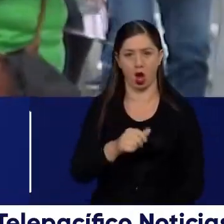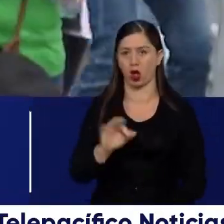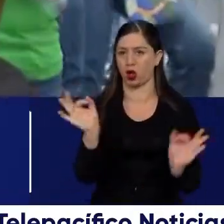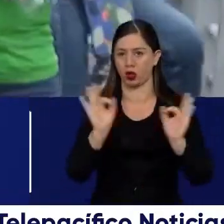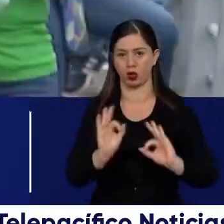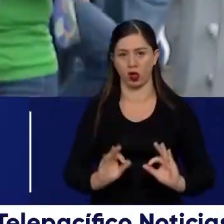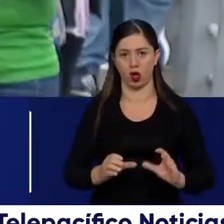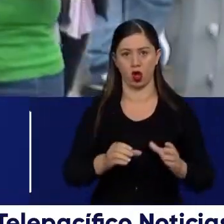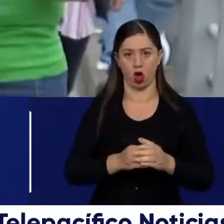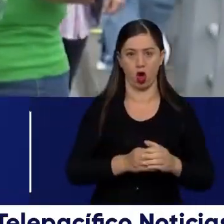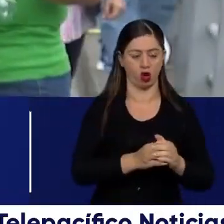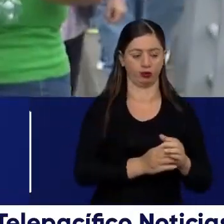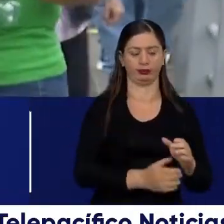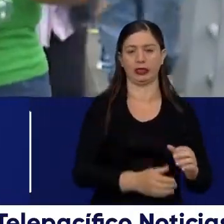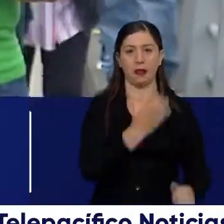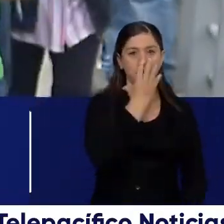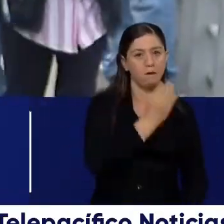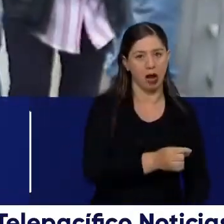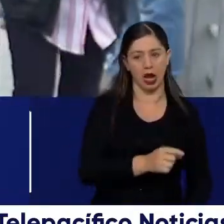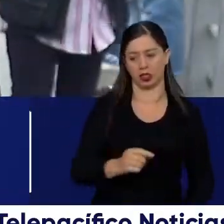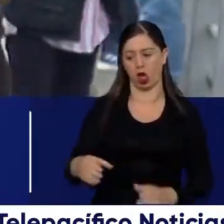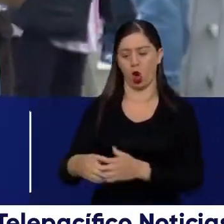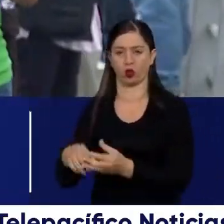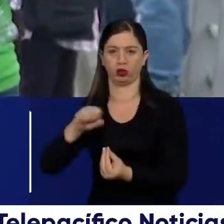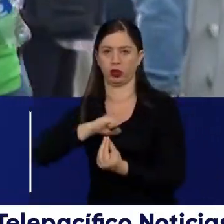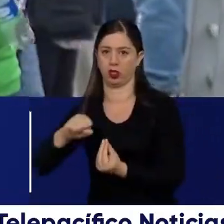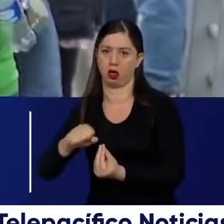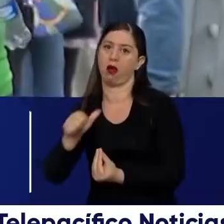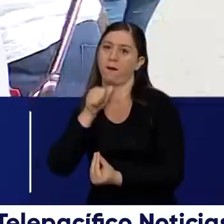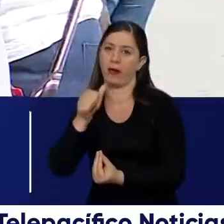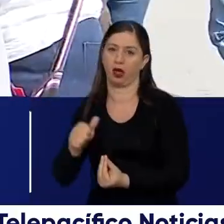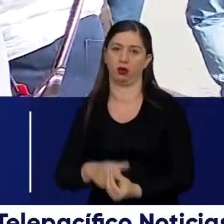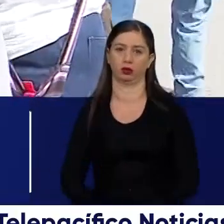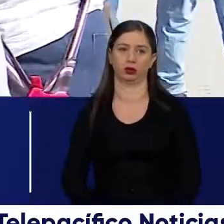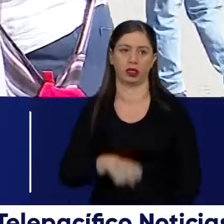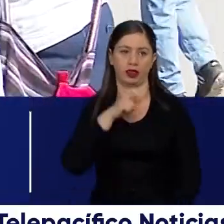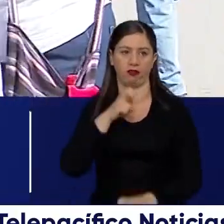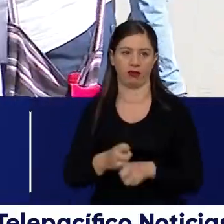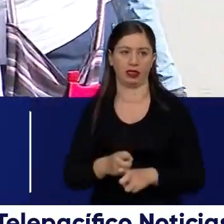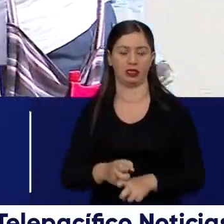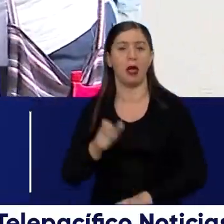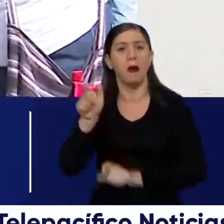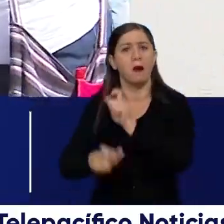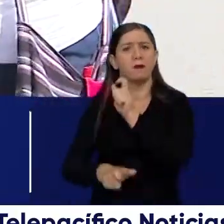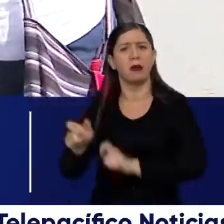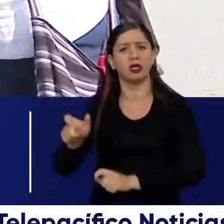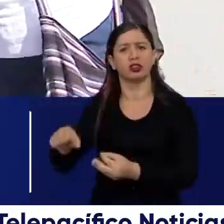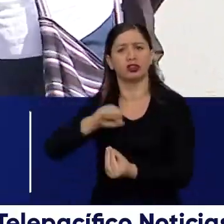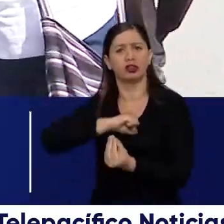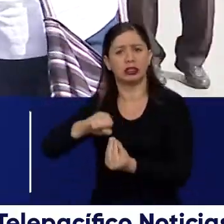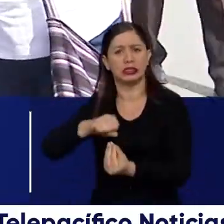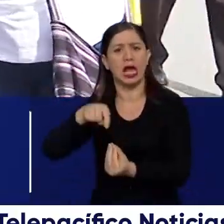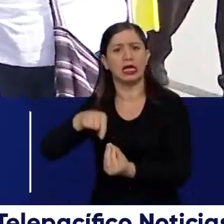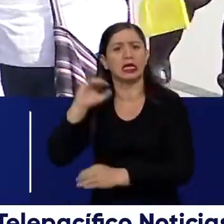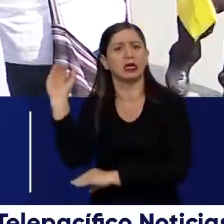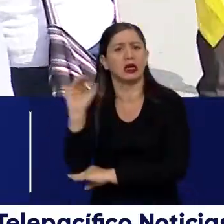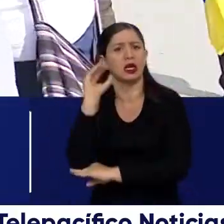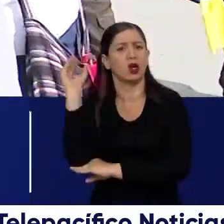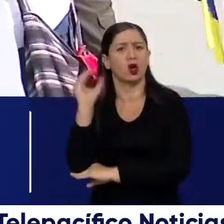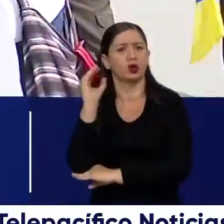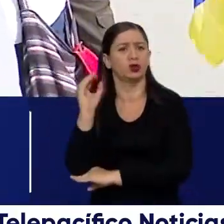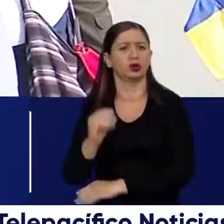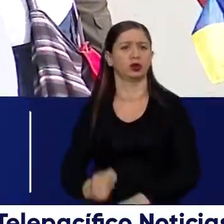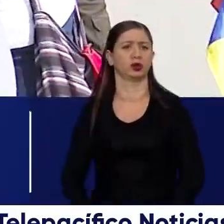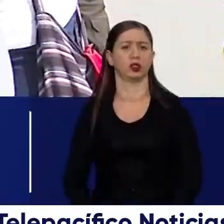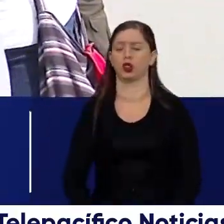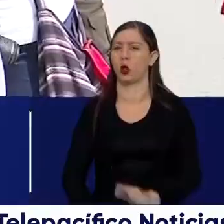organización delictiva que una de tipo sindical. El número de sindicalizados en este país